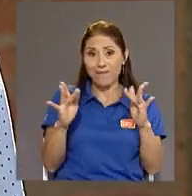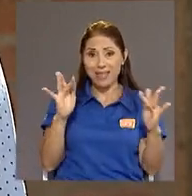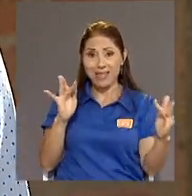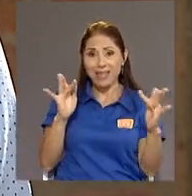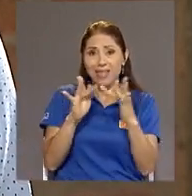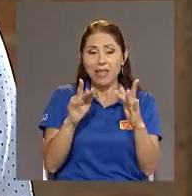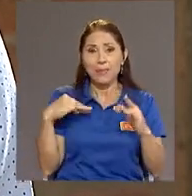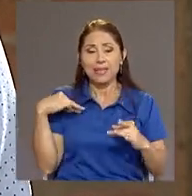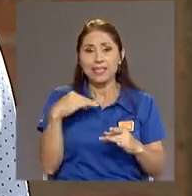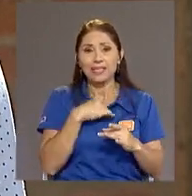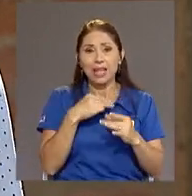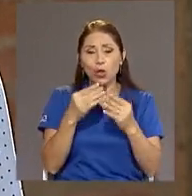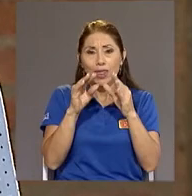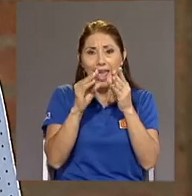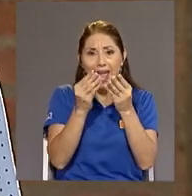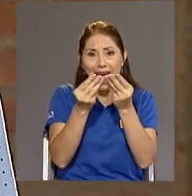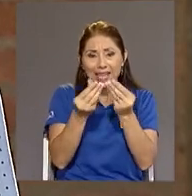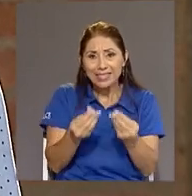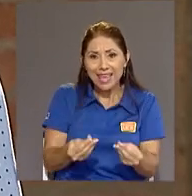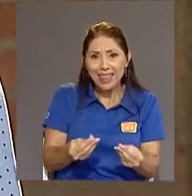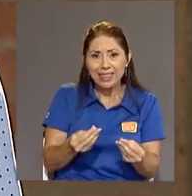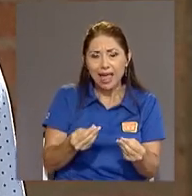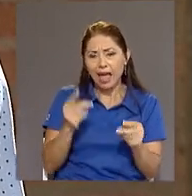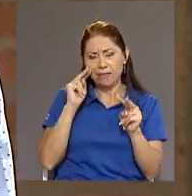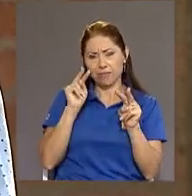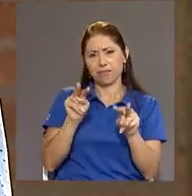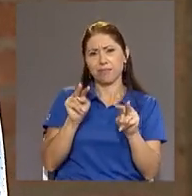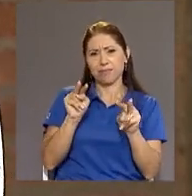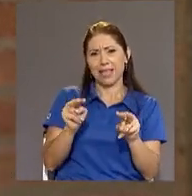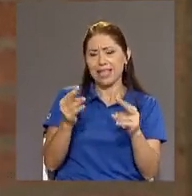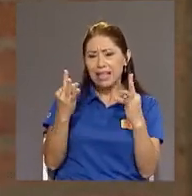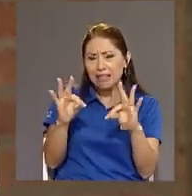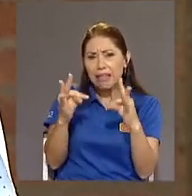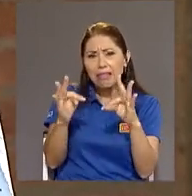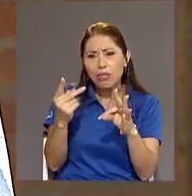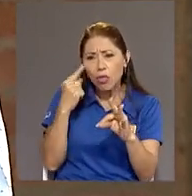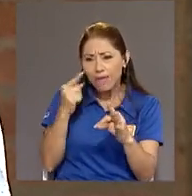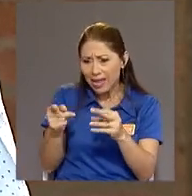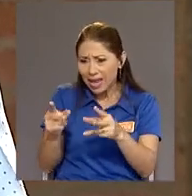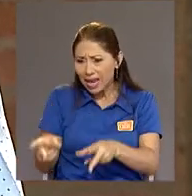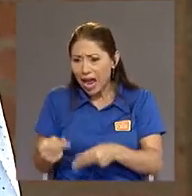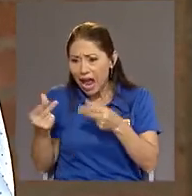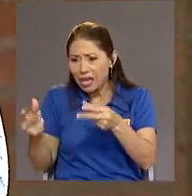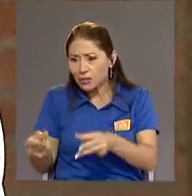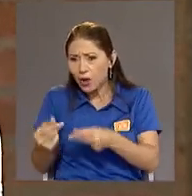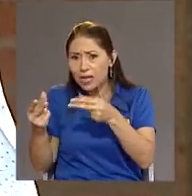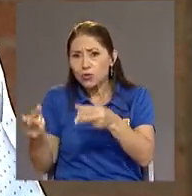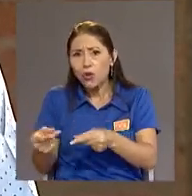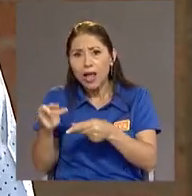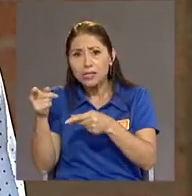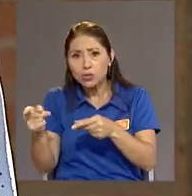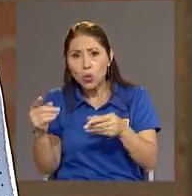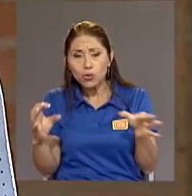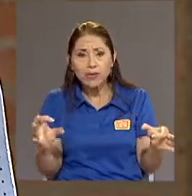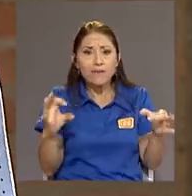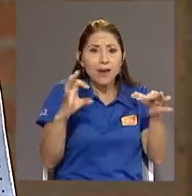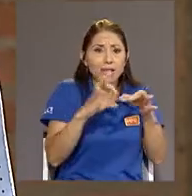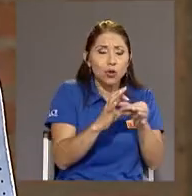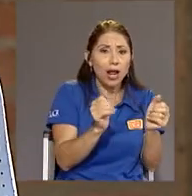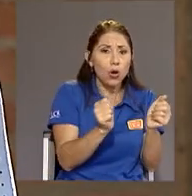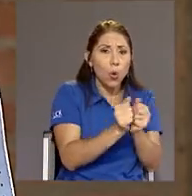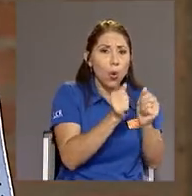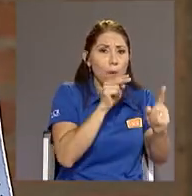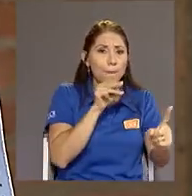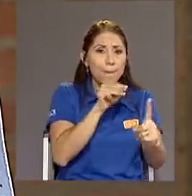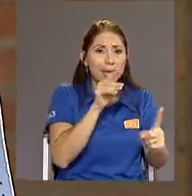por determinar si un nivel determinado de gasto se relaciona con esas metas de ese plan, pues prácticamente le va a